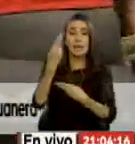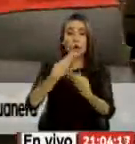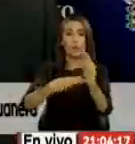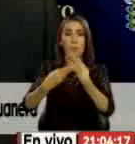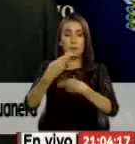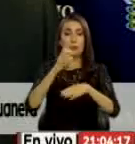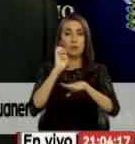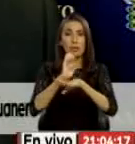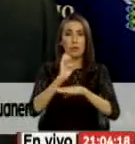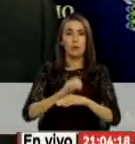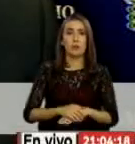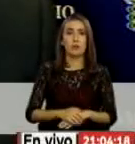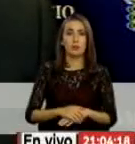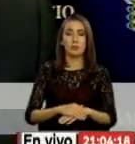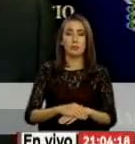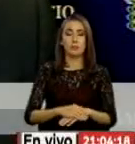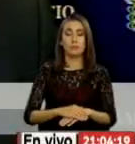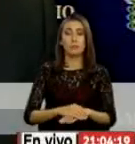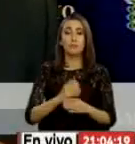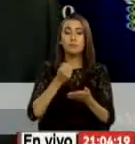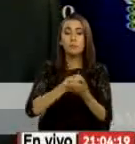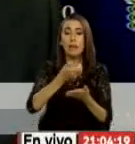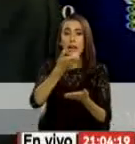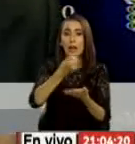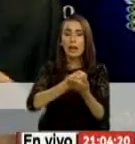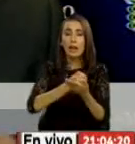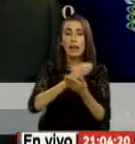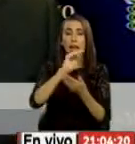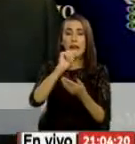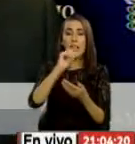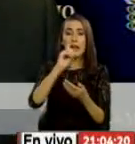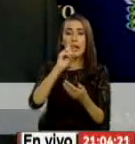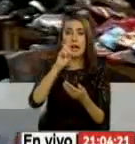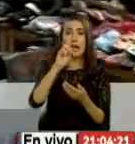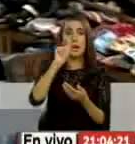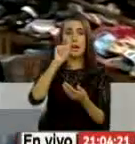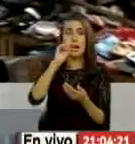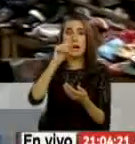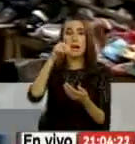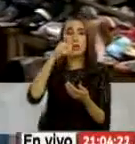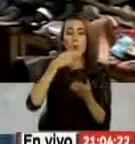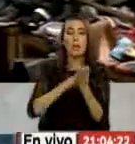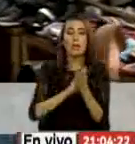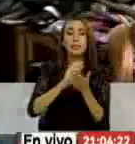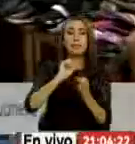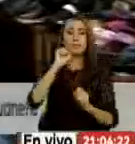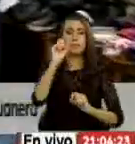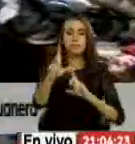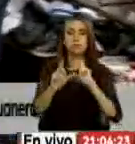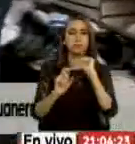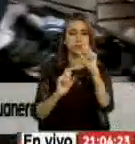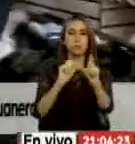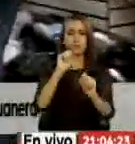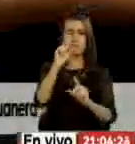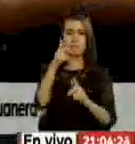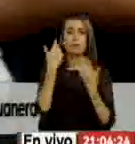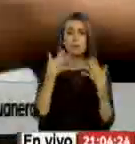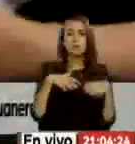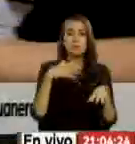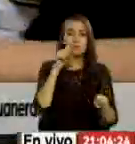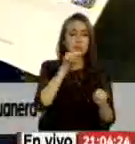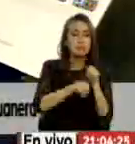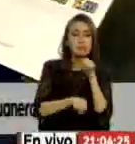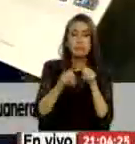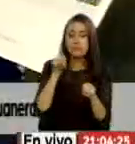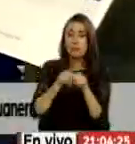país. La aduana no es seria, esto es una paquetaza que le afecta a la familia ecuatoriana. Esto para que vean que